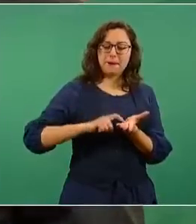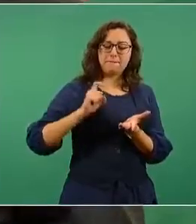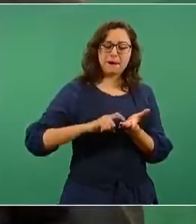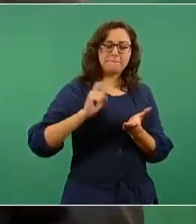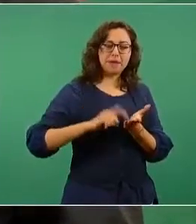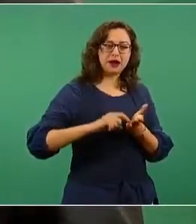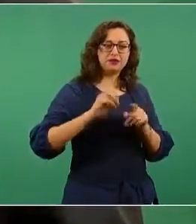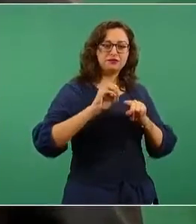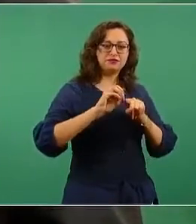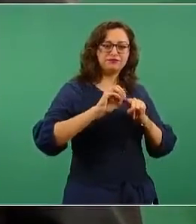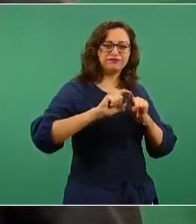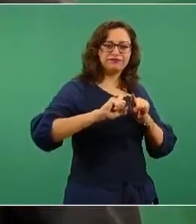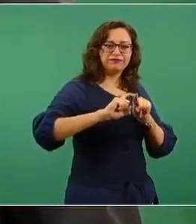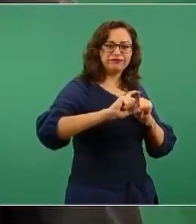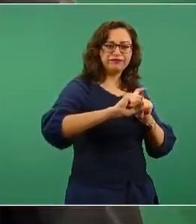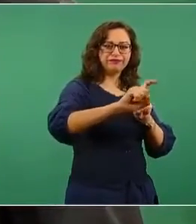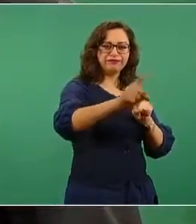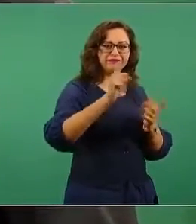ahora